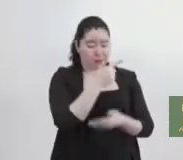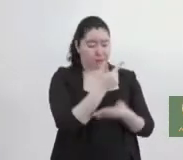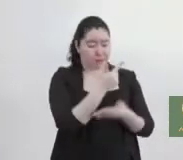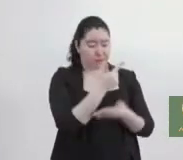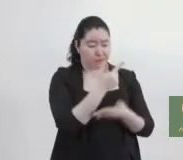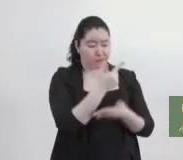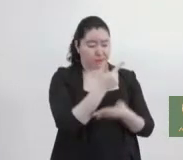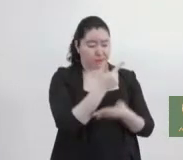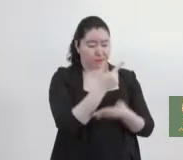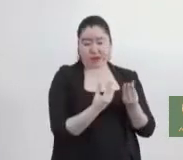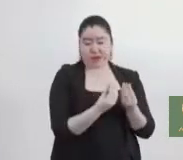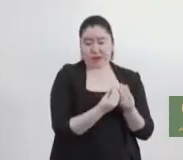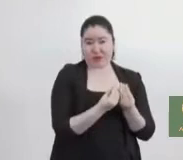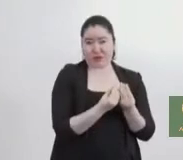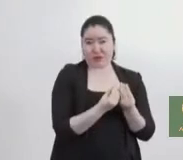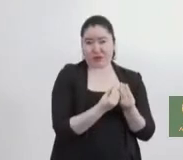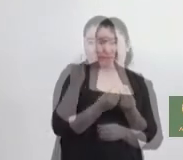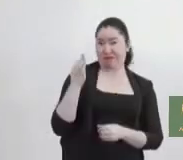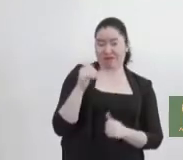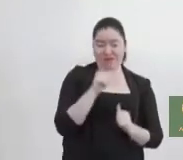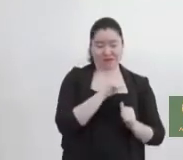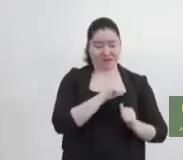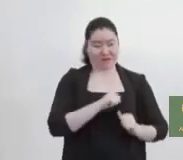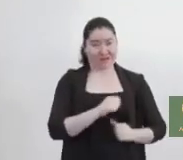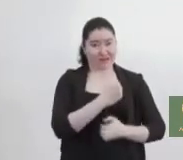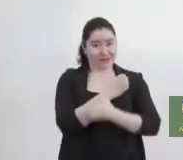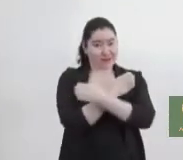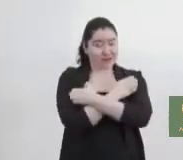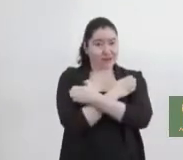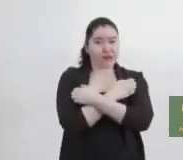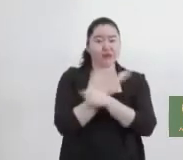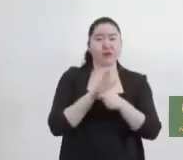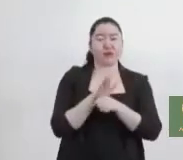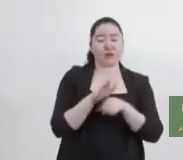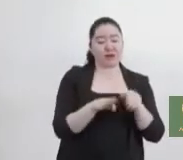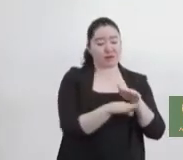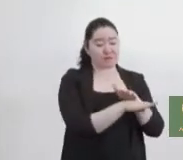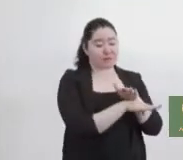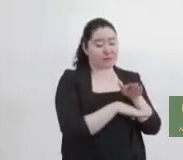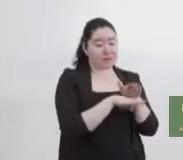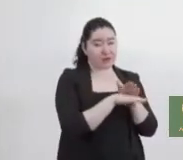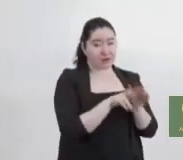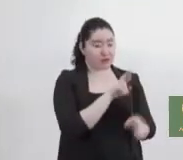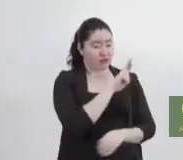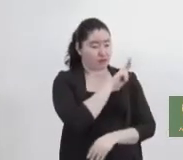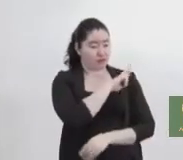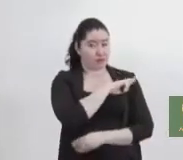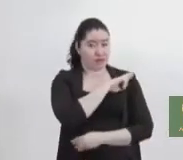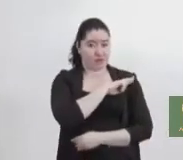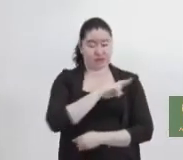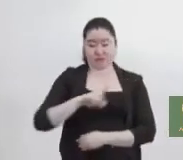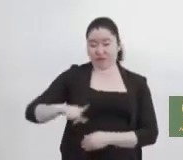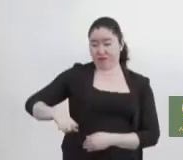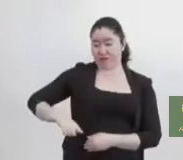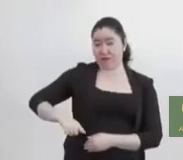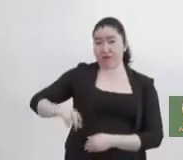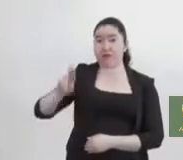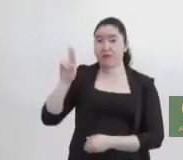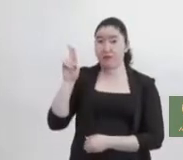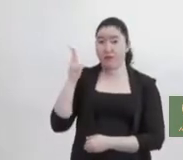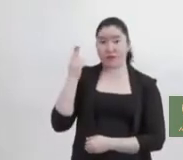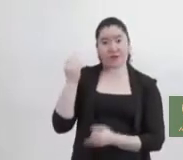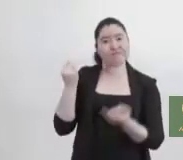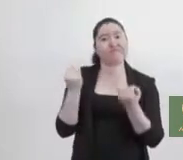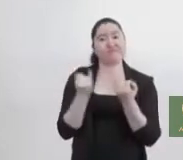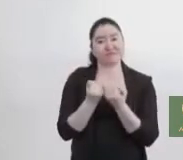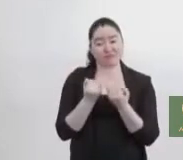La autoridad de educación, instituciones públicas y privadas, con universidades, dado que aquí pues